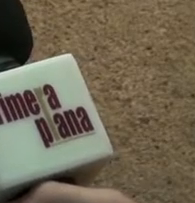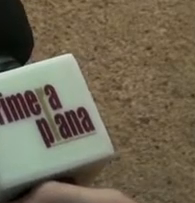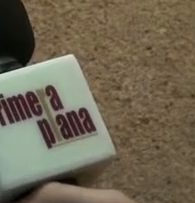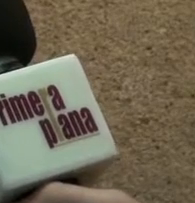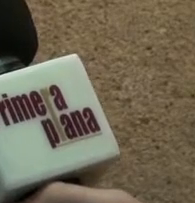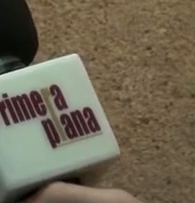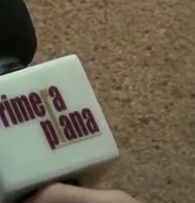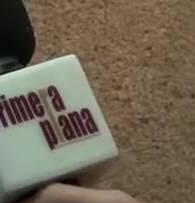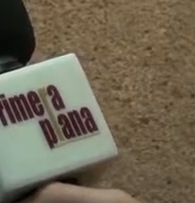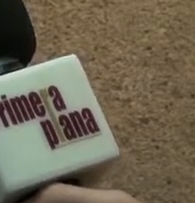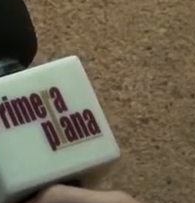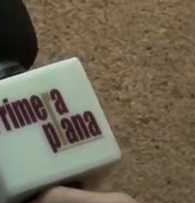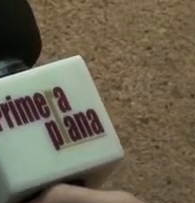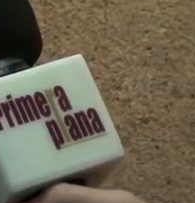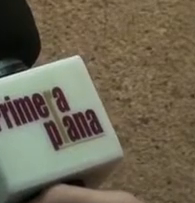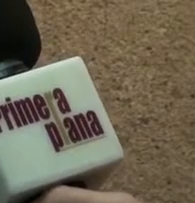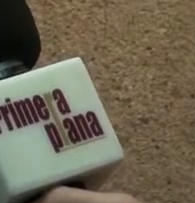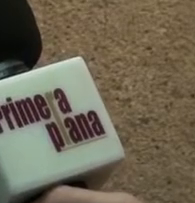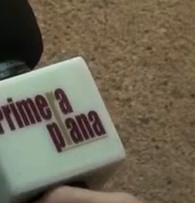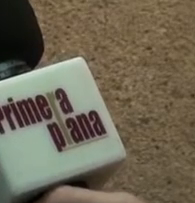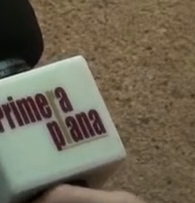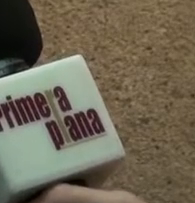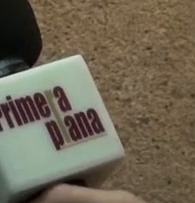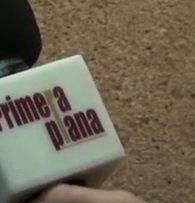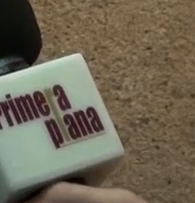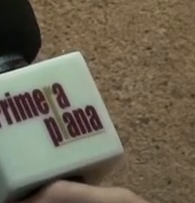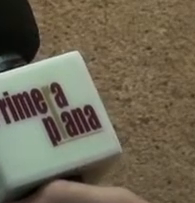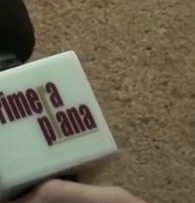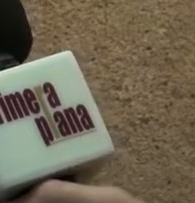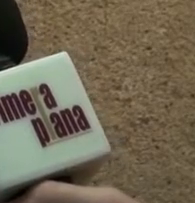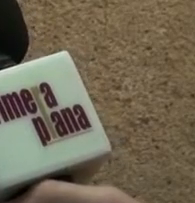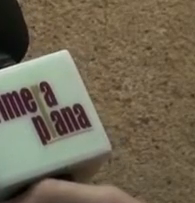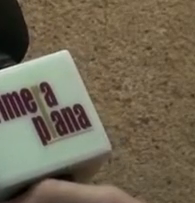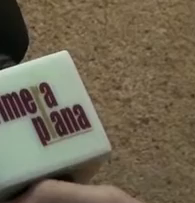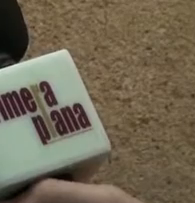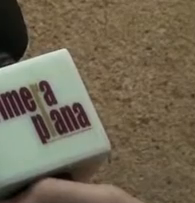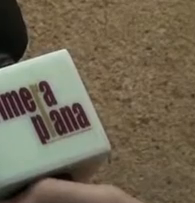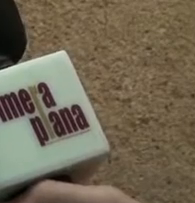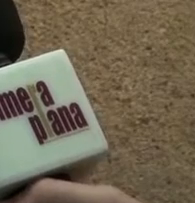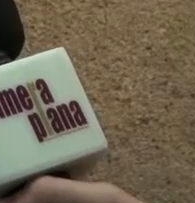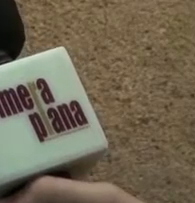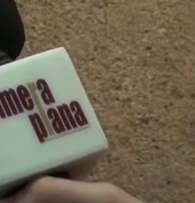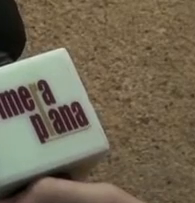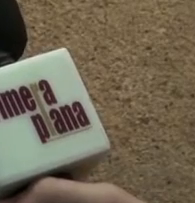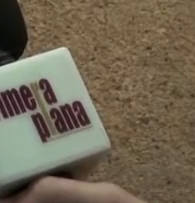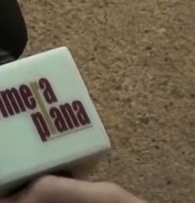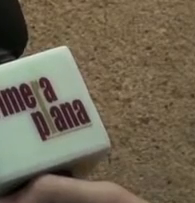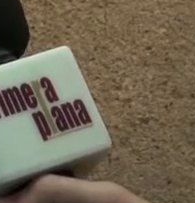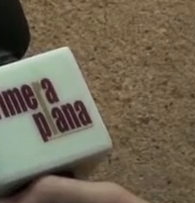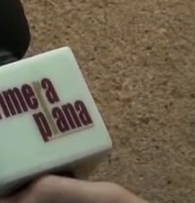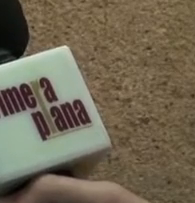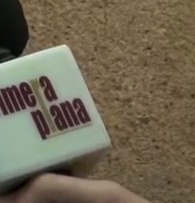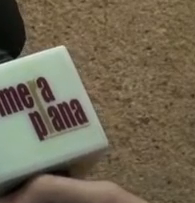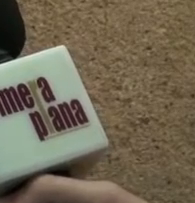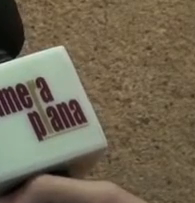se acoge a la Corte Interamericana de Derechos Humanos, que además es una Corte de Derechos Humanos la más